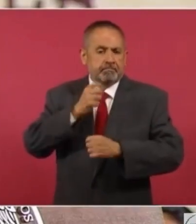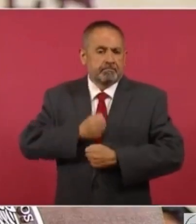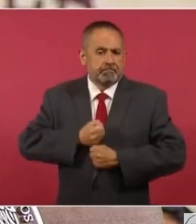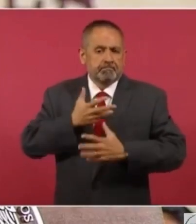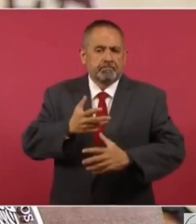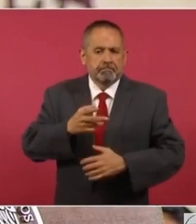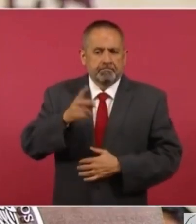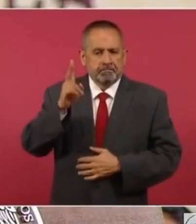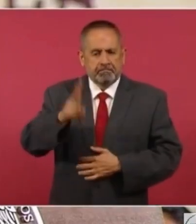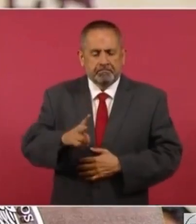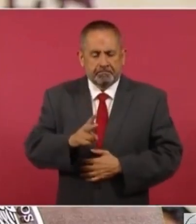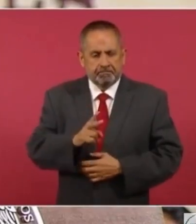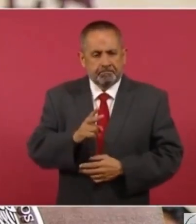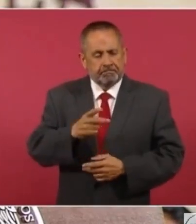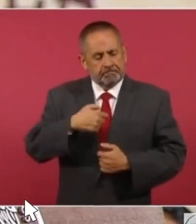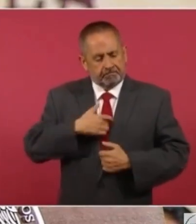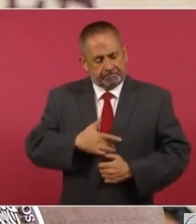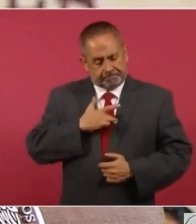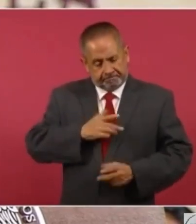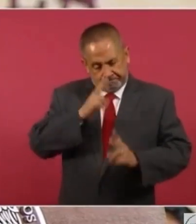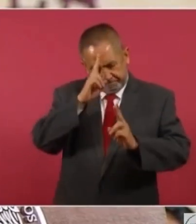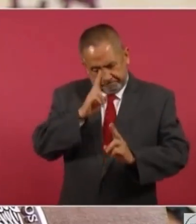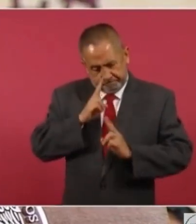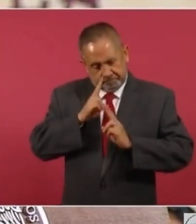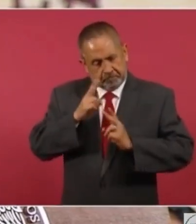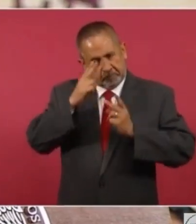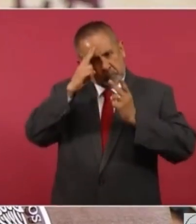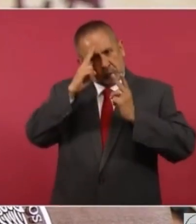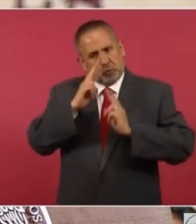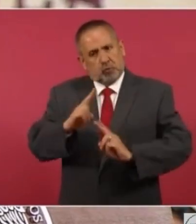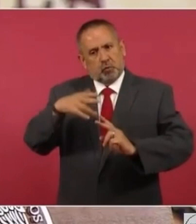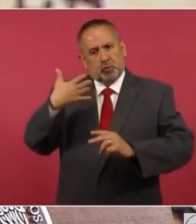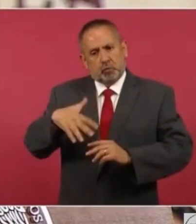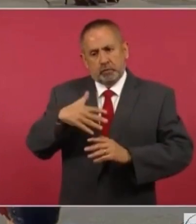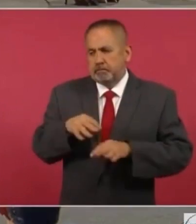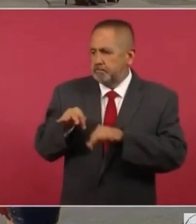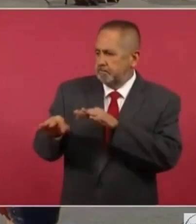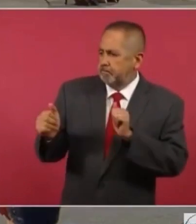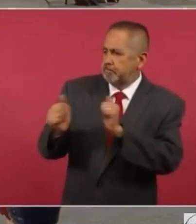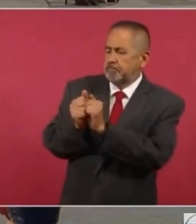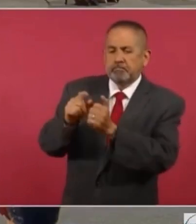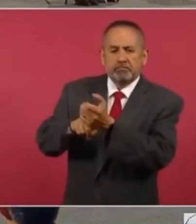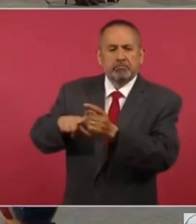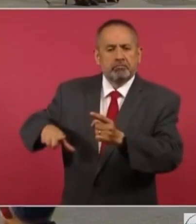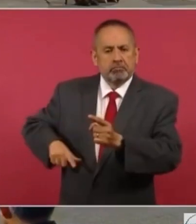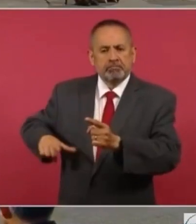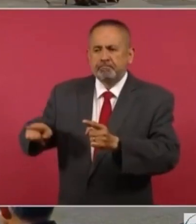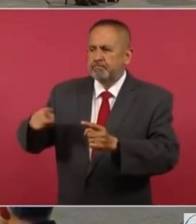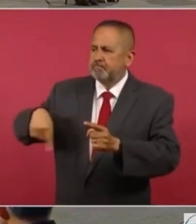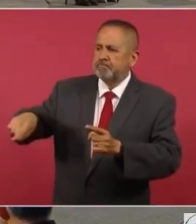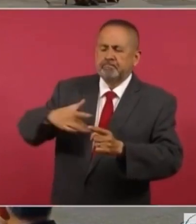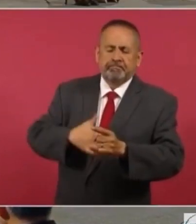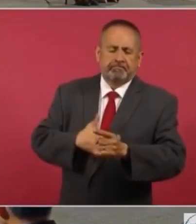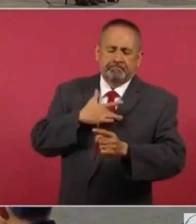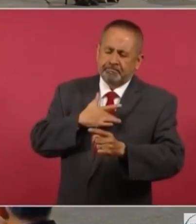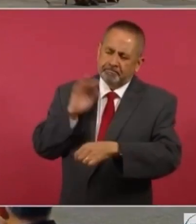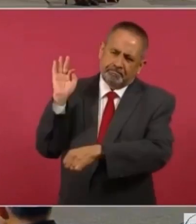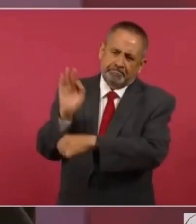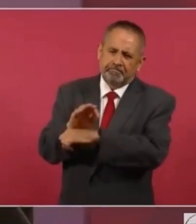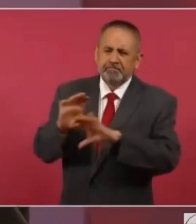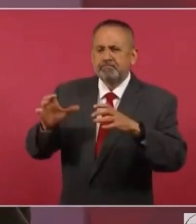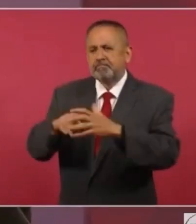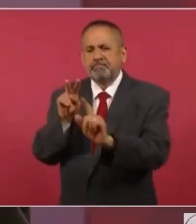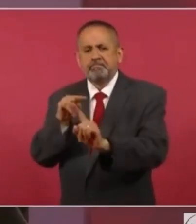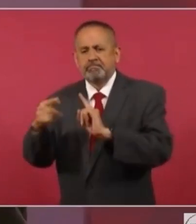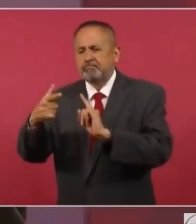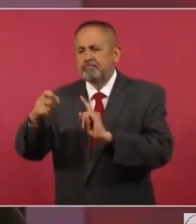es un honor pertenecer y colaborar con el gobierno más humanista y con perspectiva de